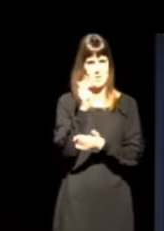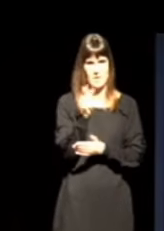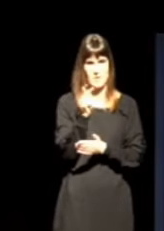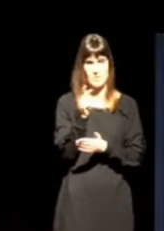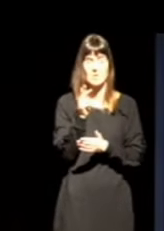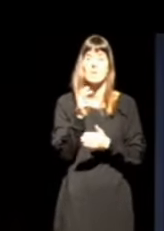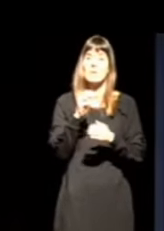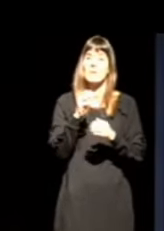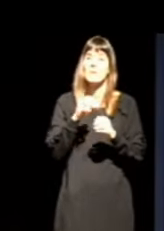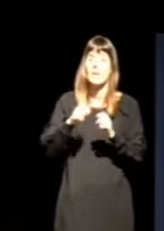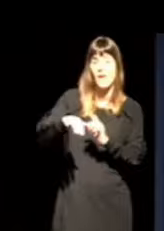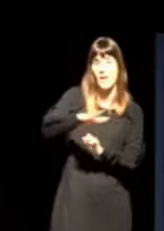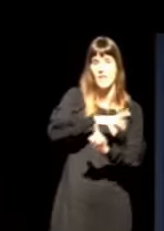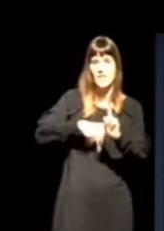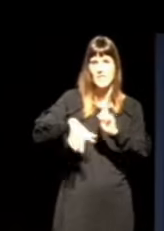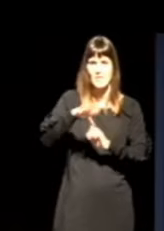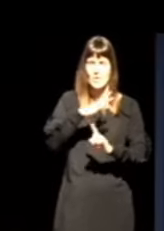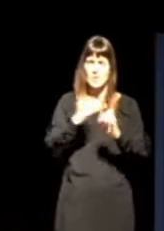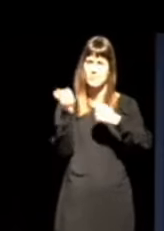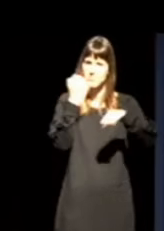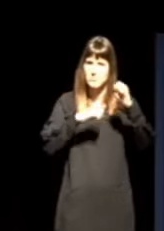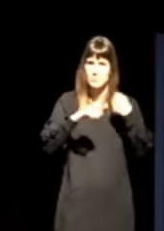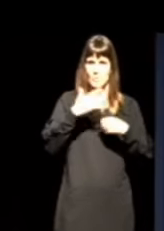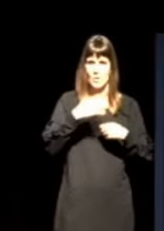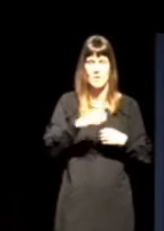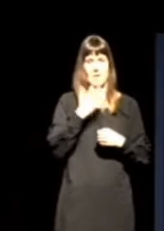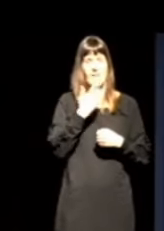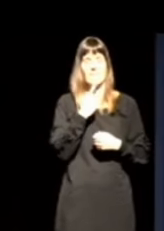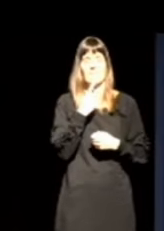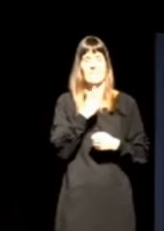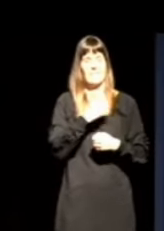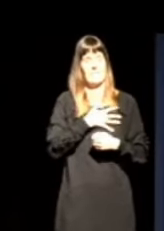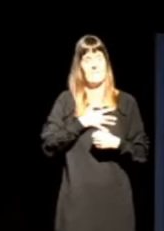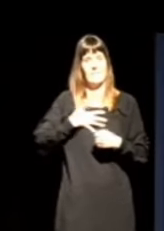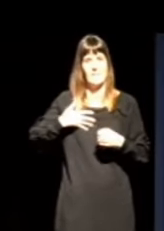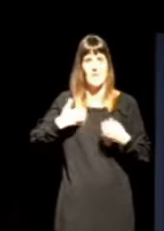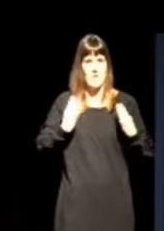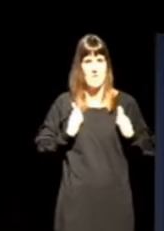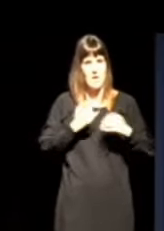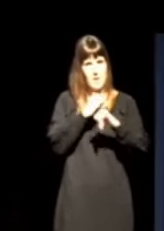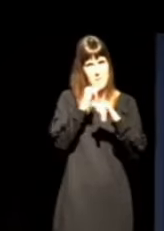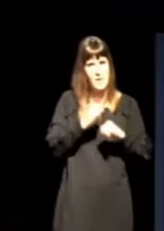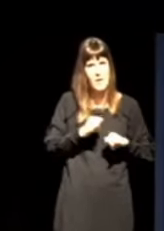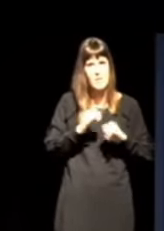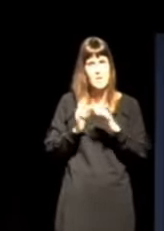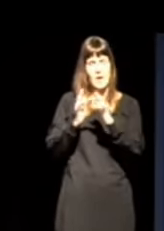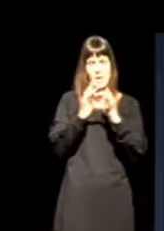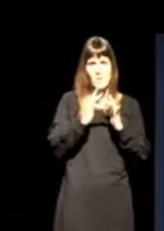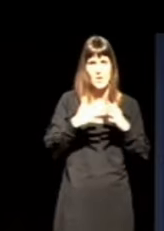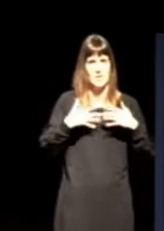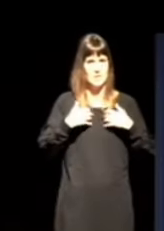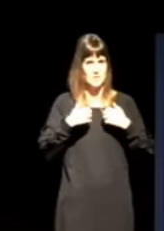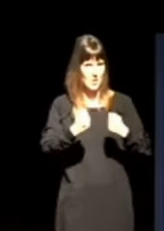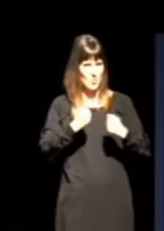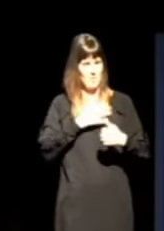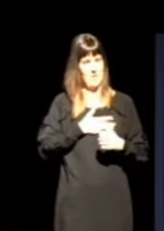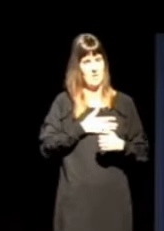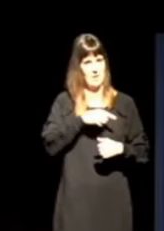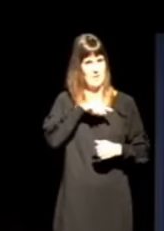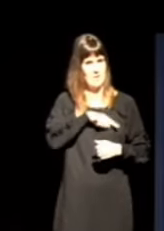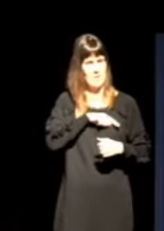entorno, como un deseo de vivir en paz, en armonía, en equilibrio, de desarrollarnos en salud, bienestar y goce.